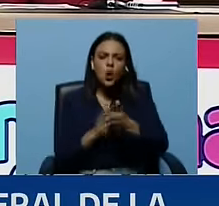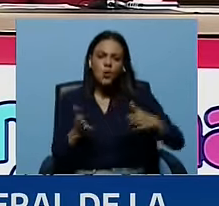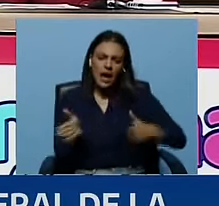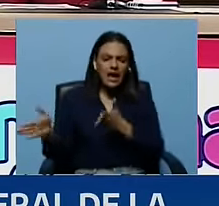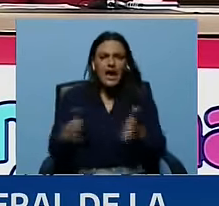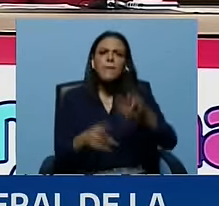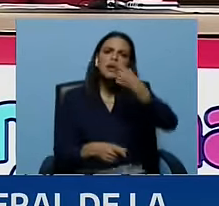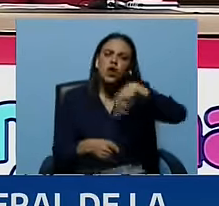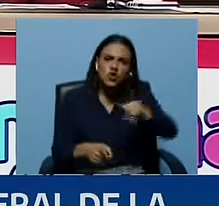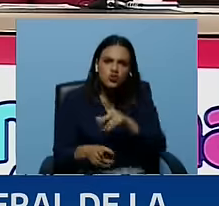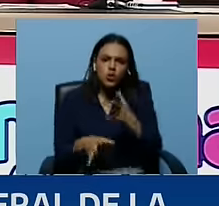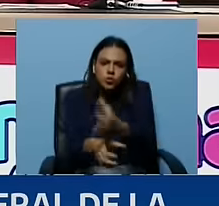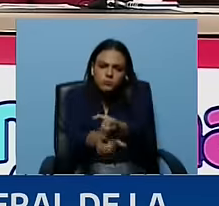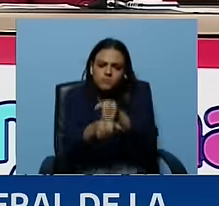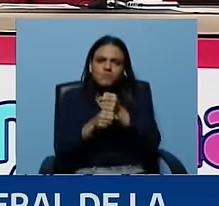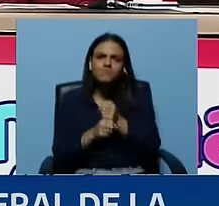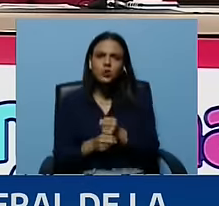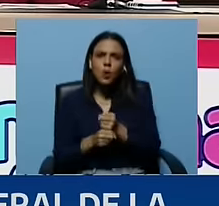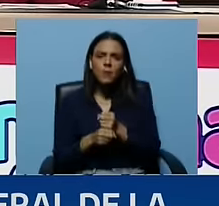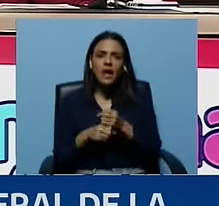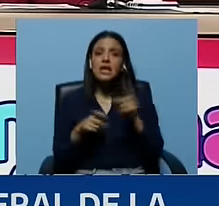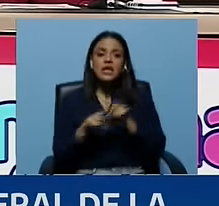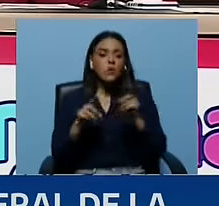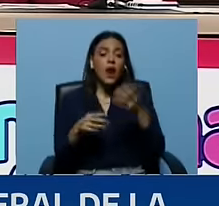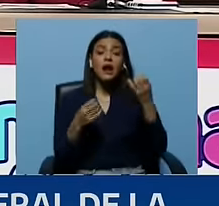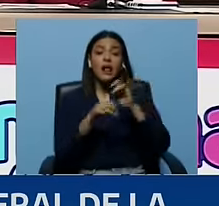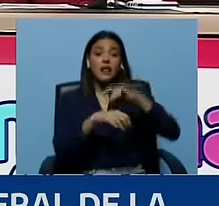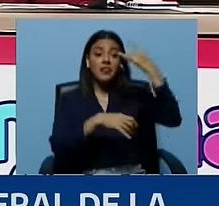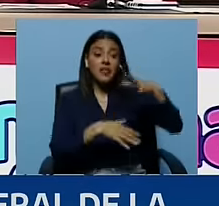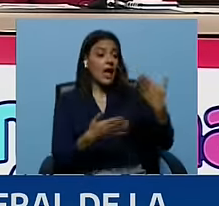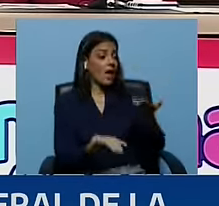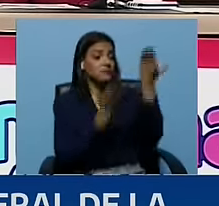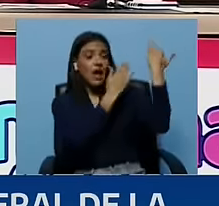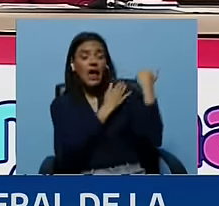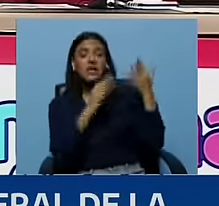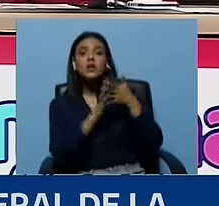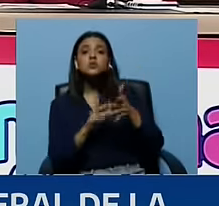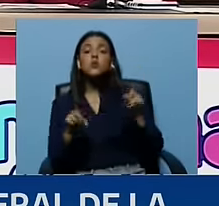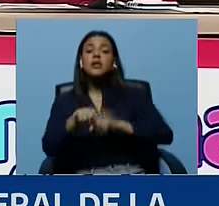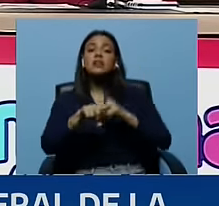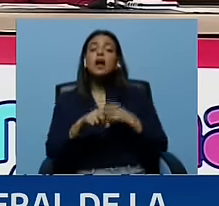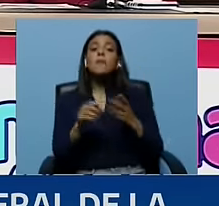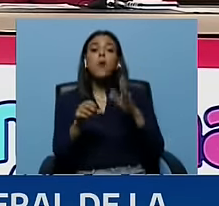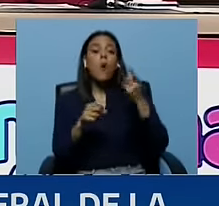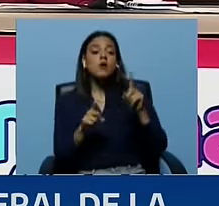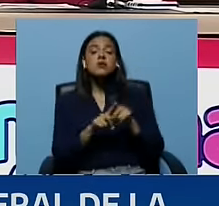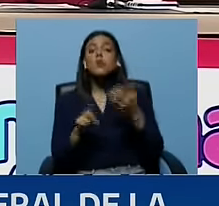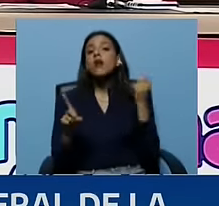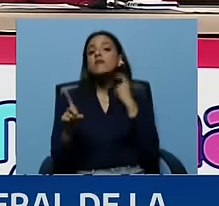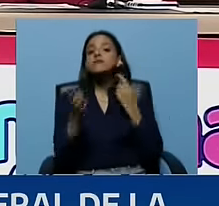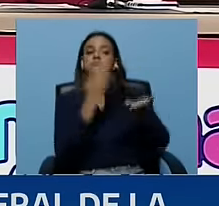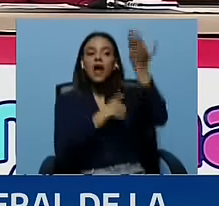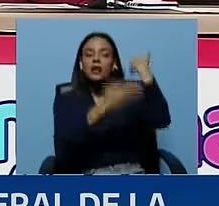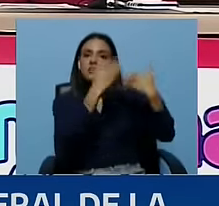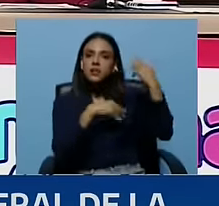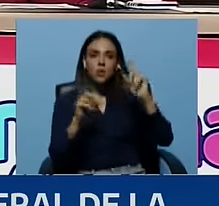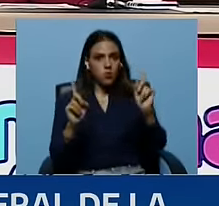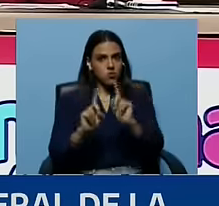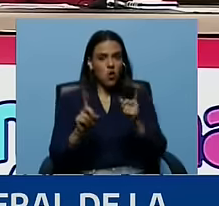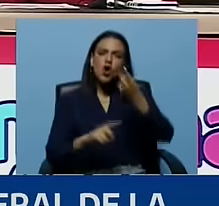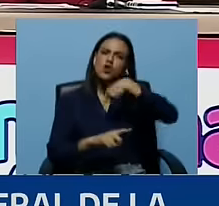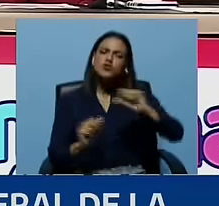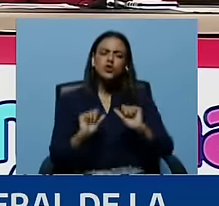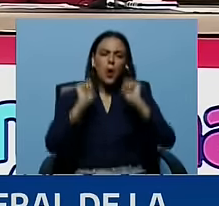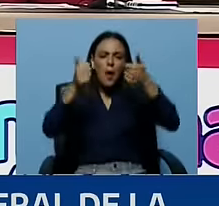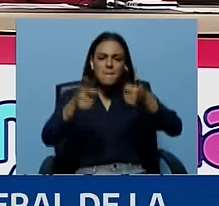tomar para dejar atrás la época antigua, para empezar a transitar lo